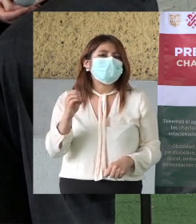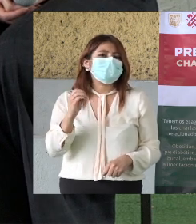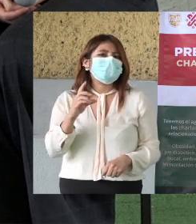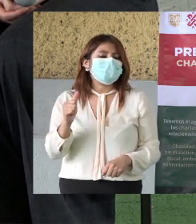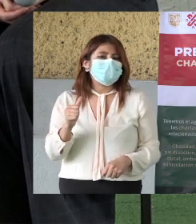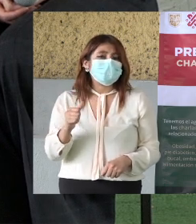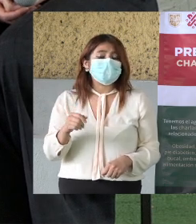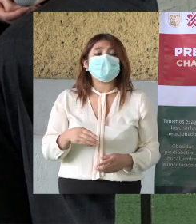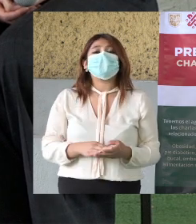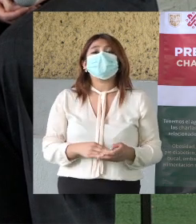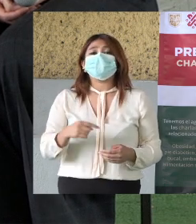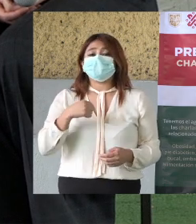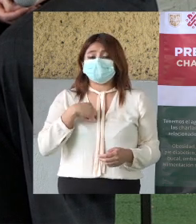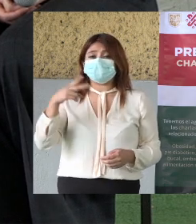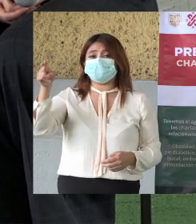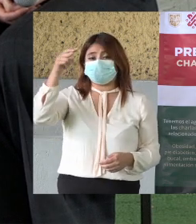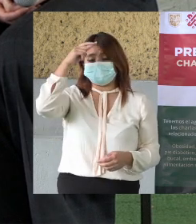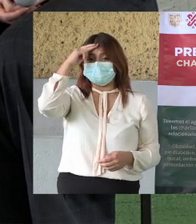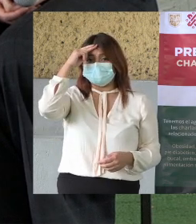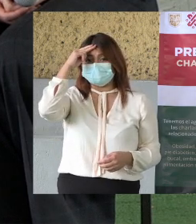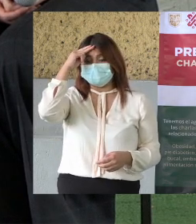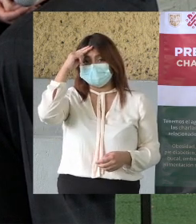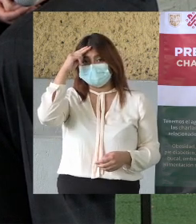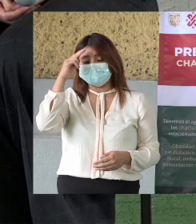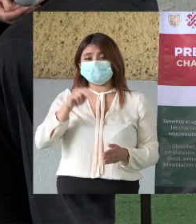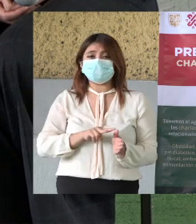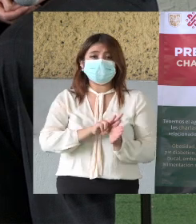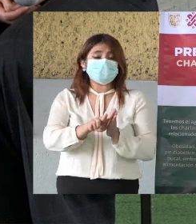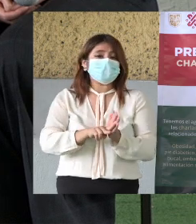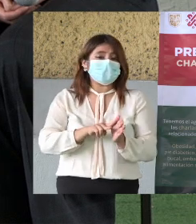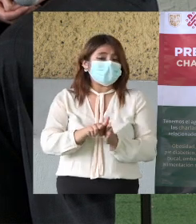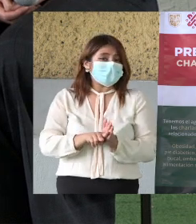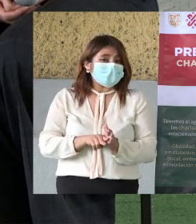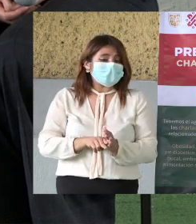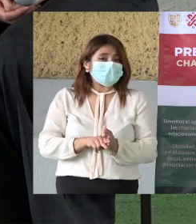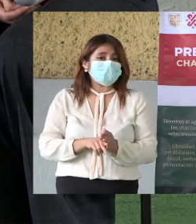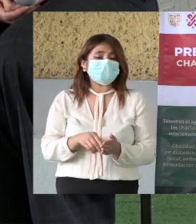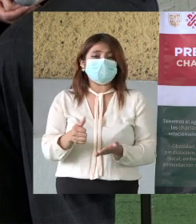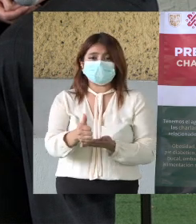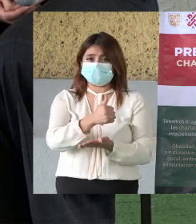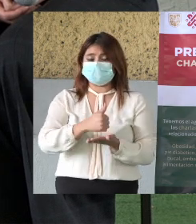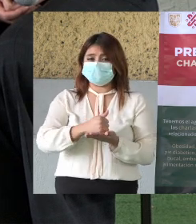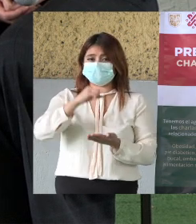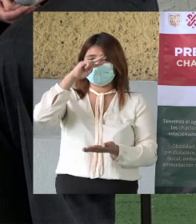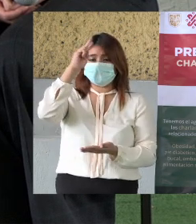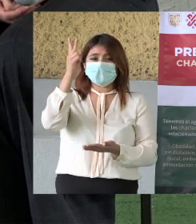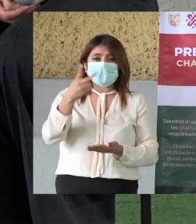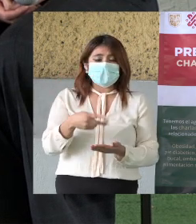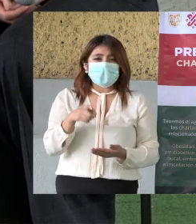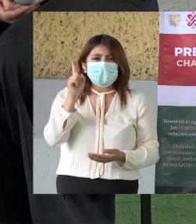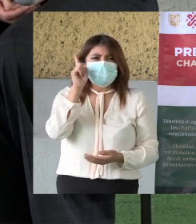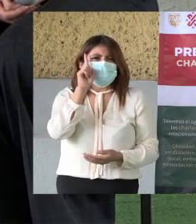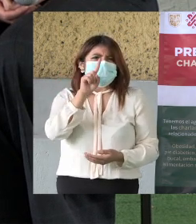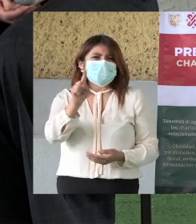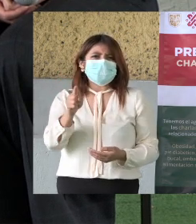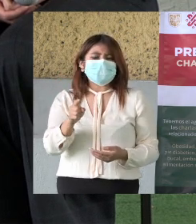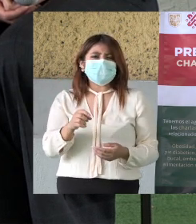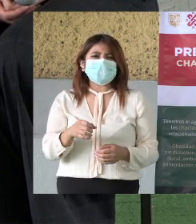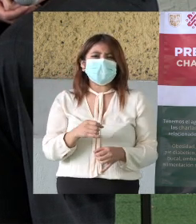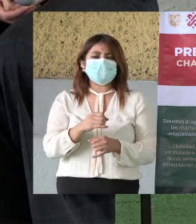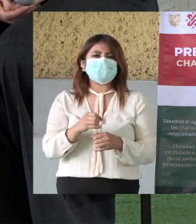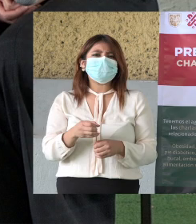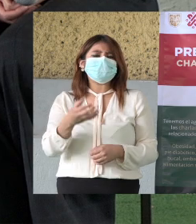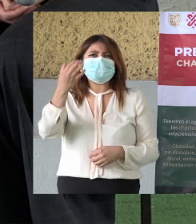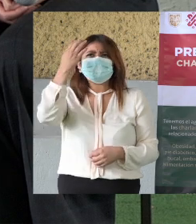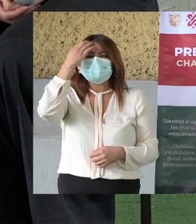que este es un programa del Gobierno de la Ciudad de México que pretende hacer una difusión del conocimiento y